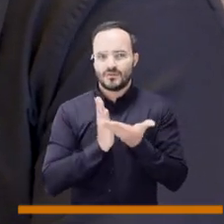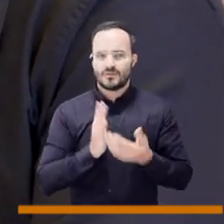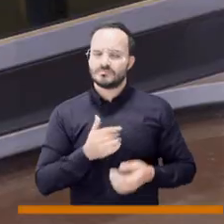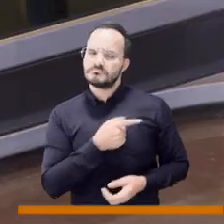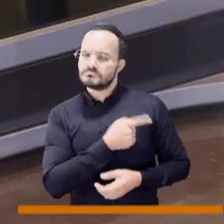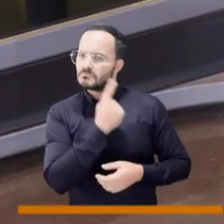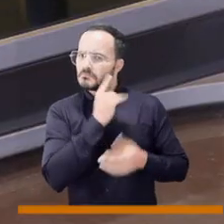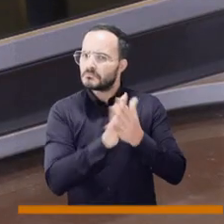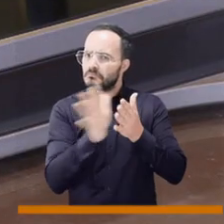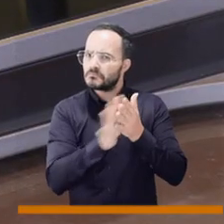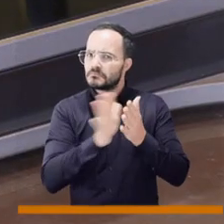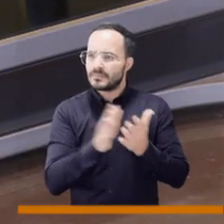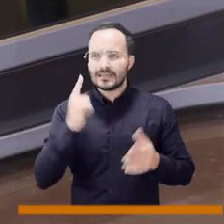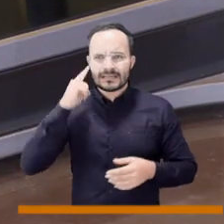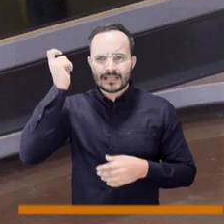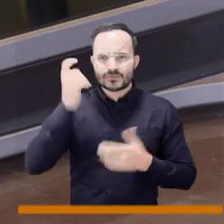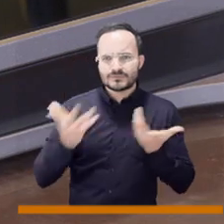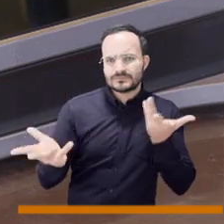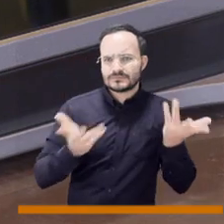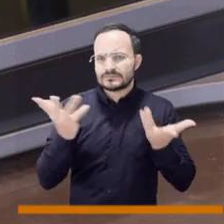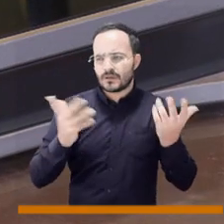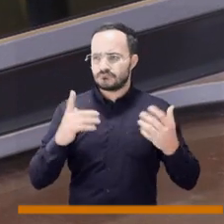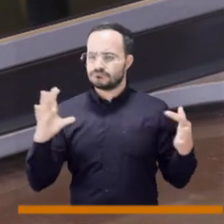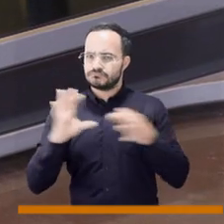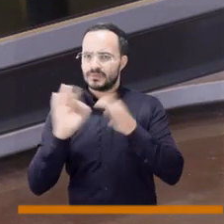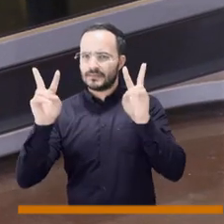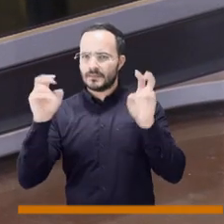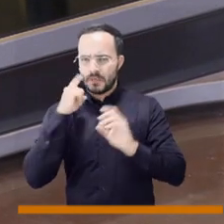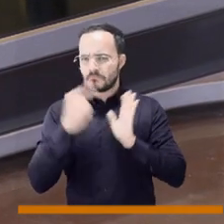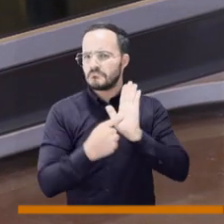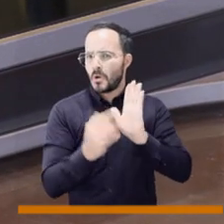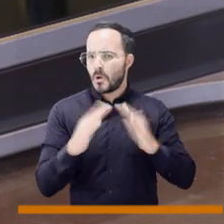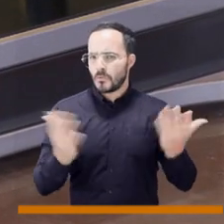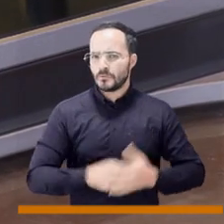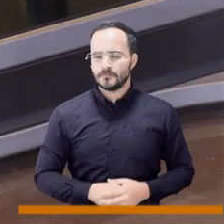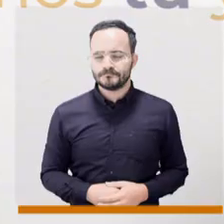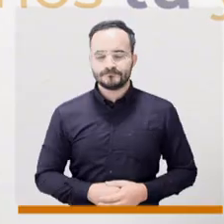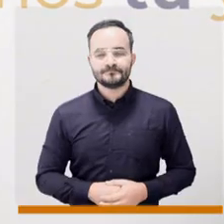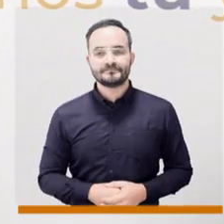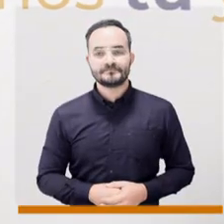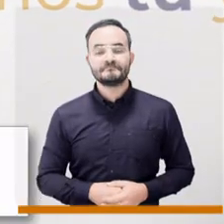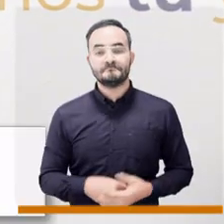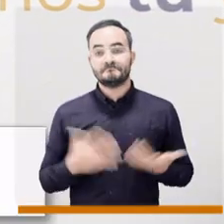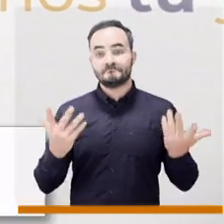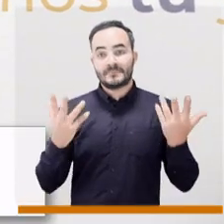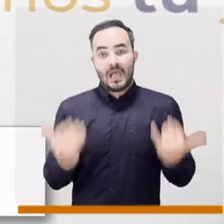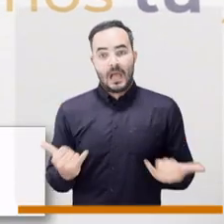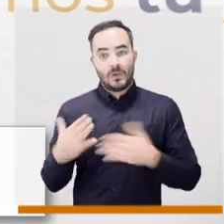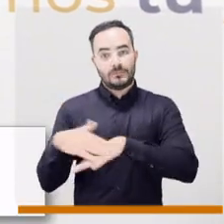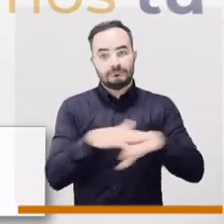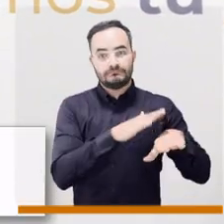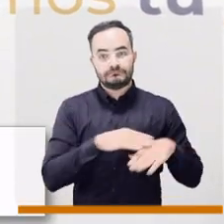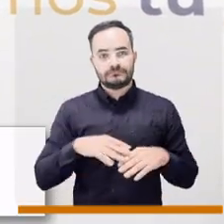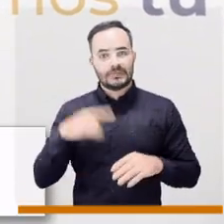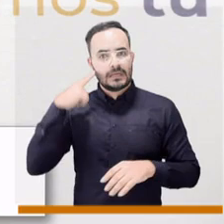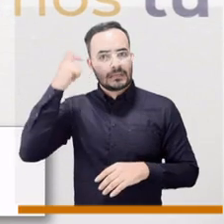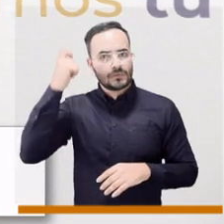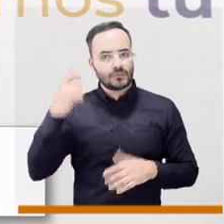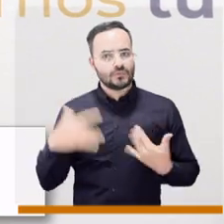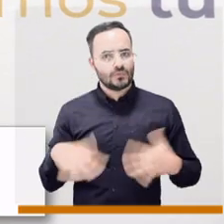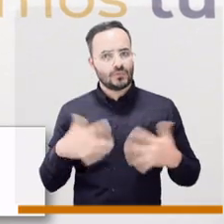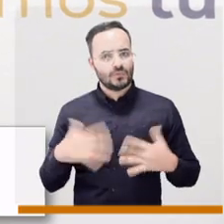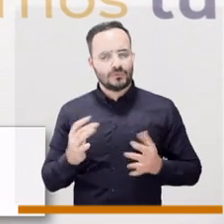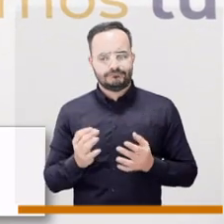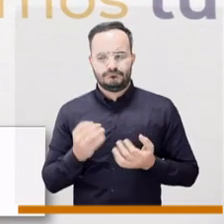esos retos de ciudad con este tema. Bienvenido, Moisés. Bueno, ahorita enfrentamos retos importantes en dos